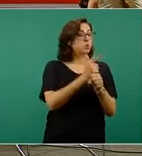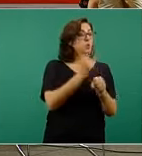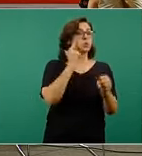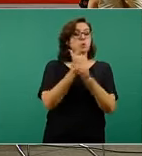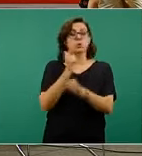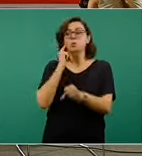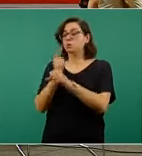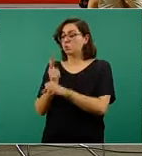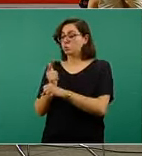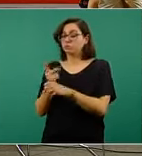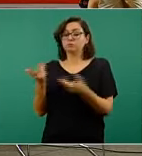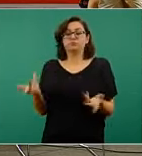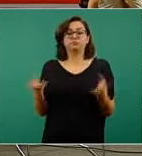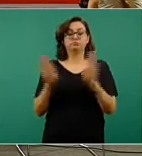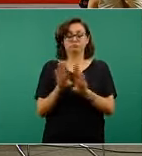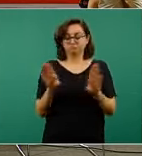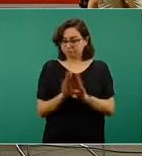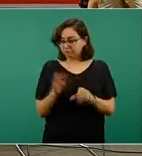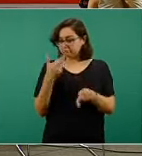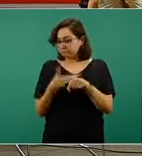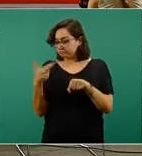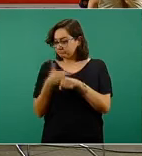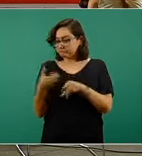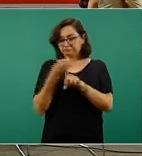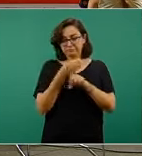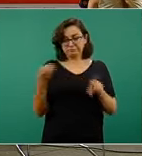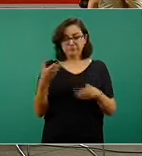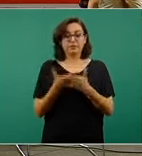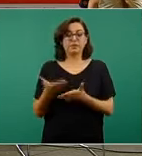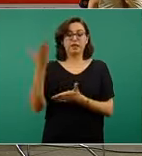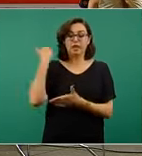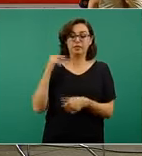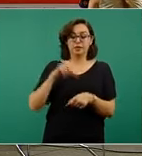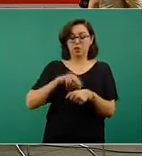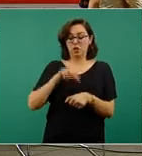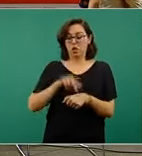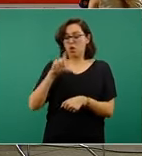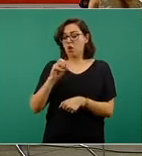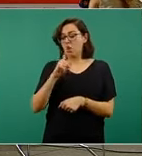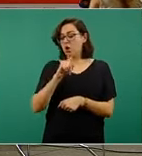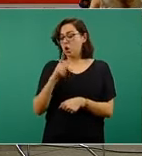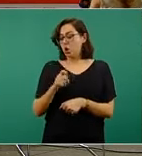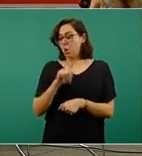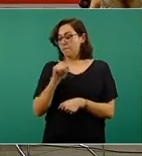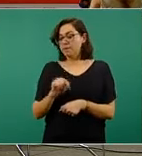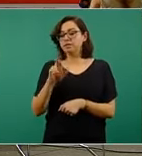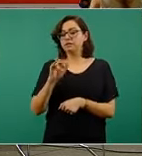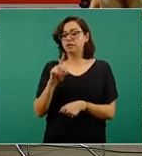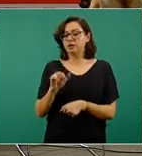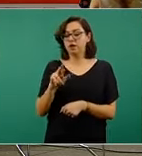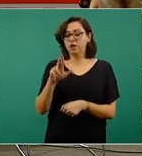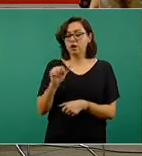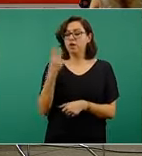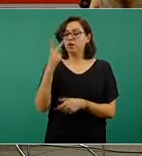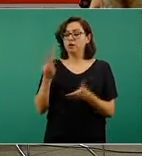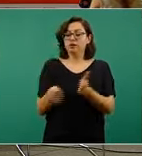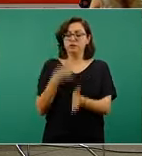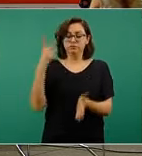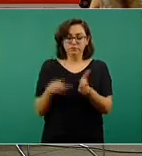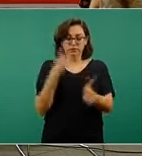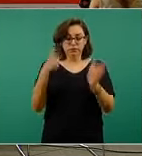una definición operacional muy clara, que fue presentada aquí por el doctor López Ridaura en al menos 2 ocasiones, el personal